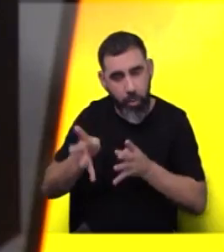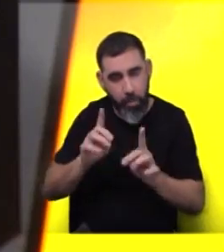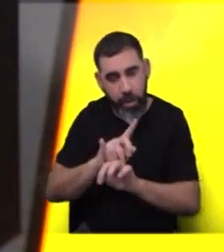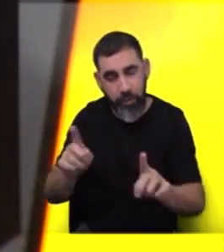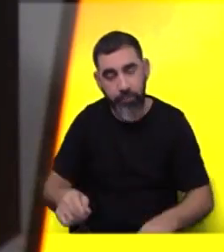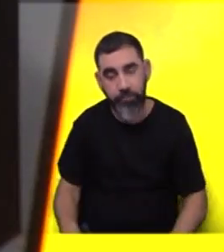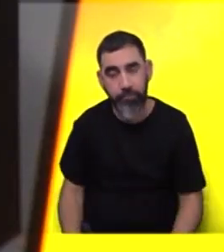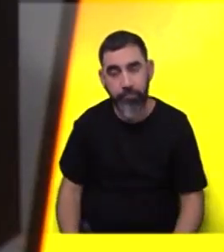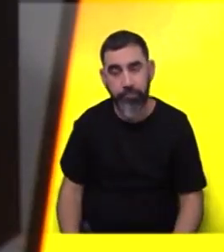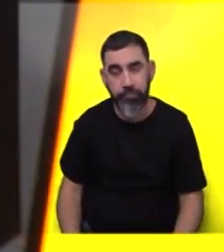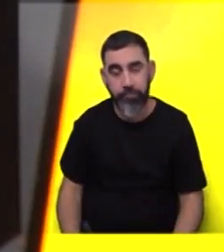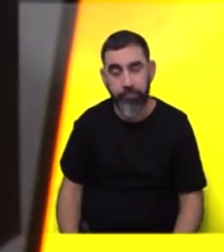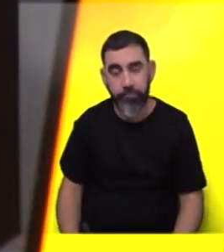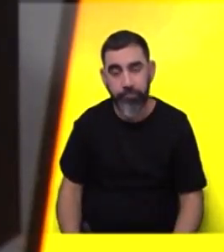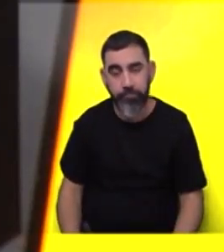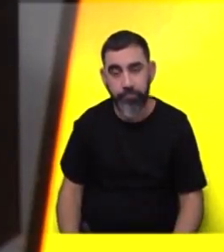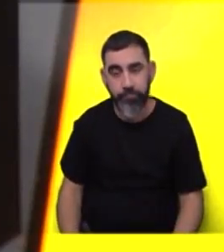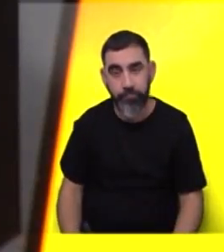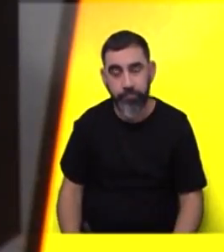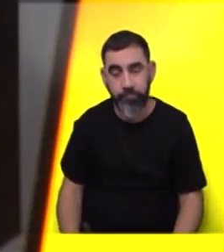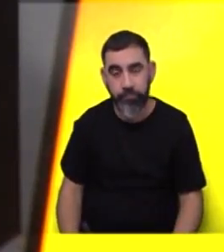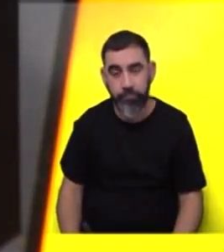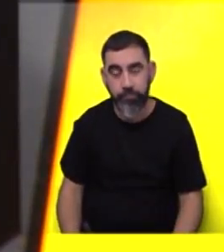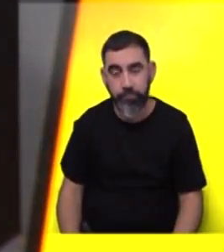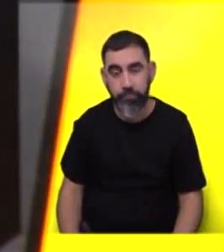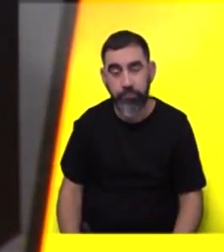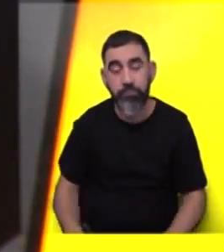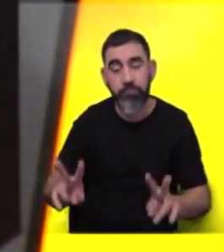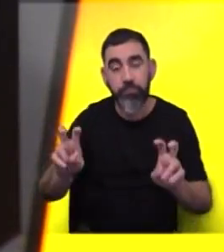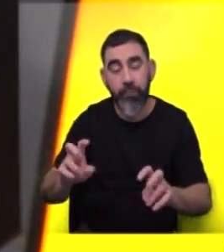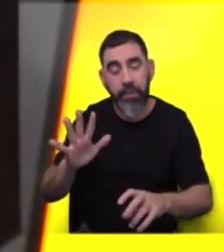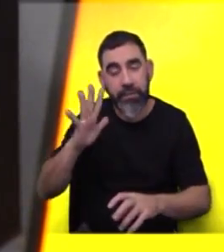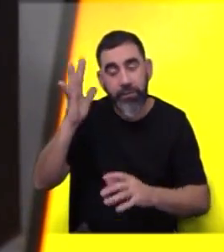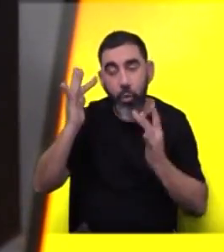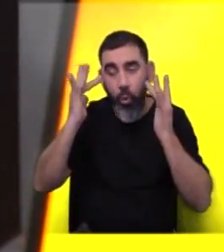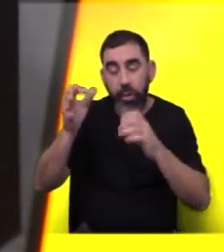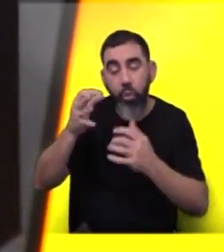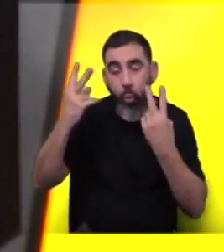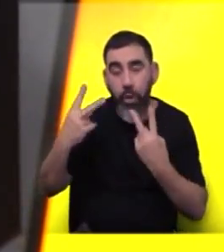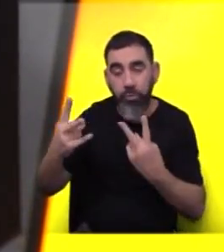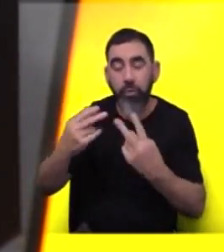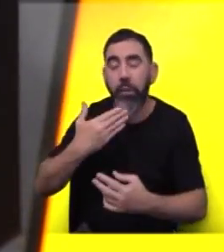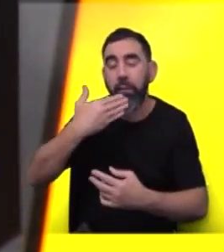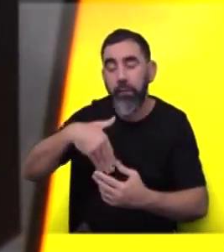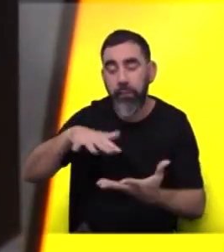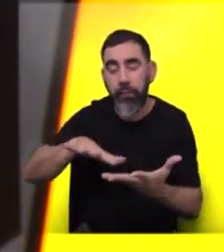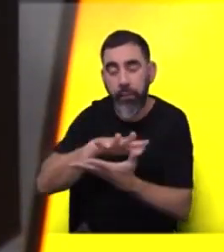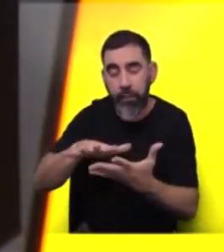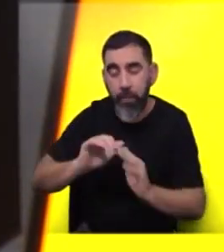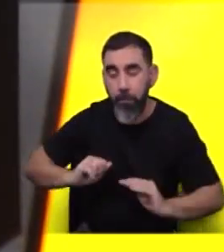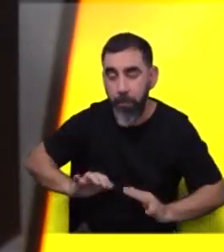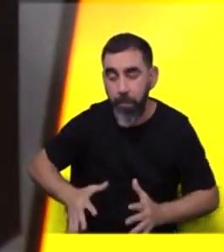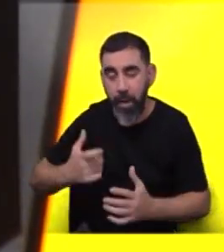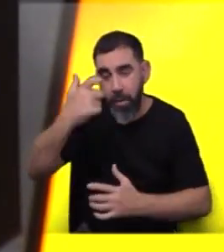Bueno, justamente en esto tiene que ver mucho lo que decía María Ángela, ¿no? El tema de la psicoeducación del vuelo, claro, entender bien cómo se preparan los